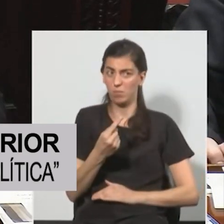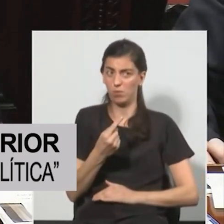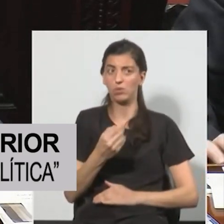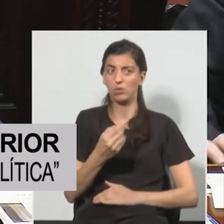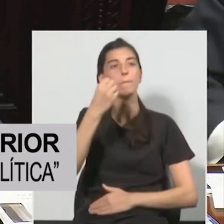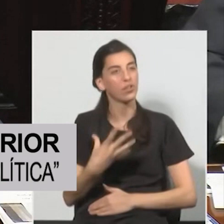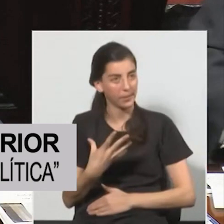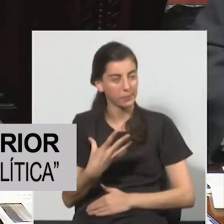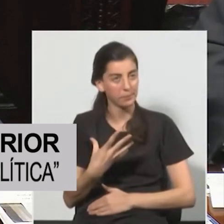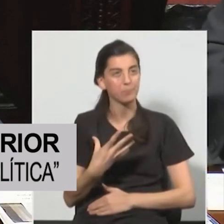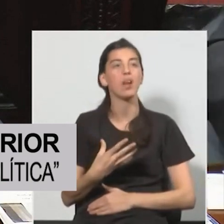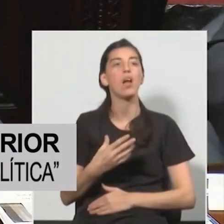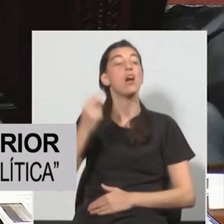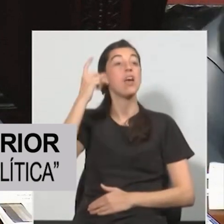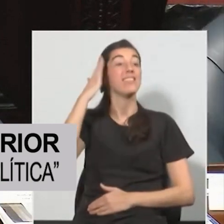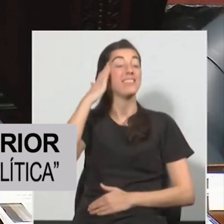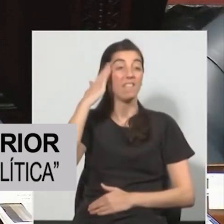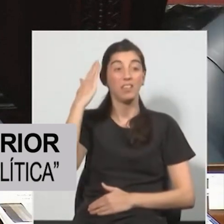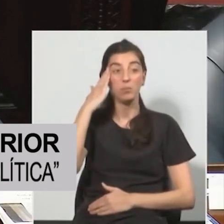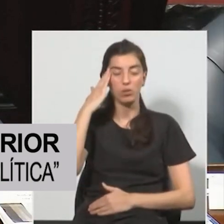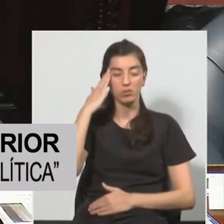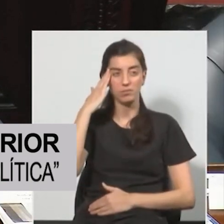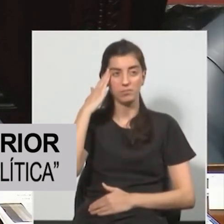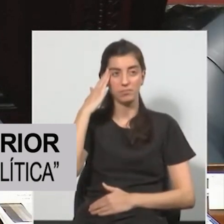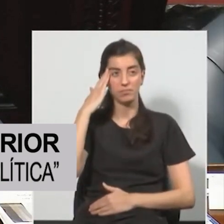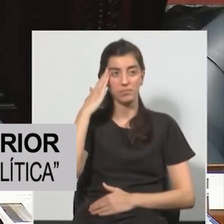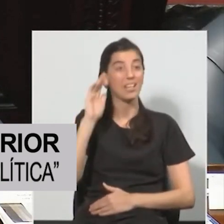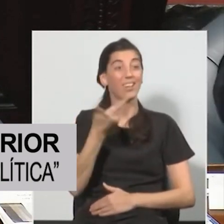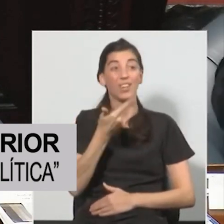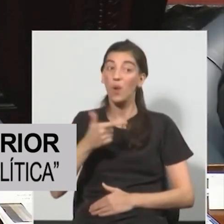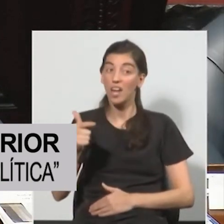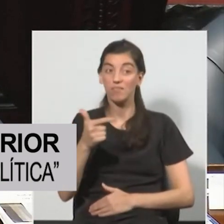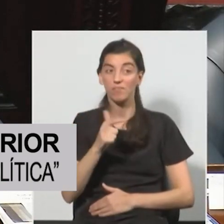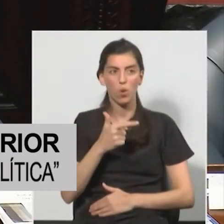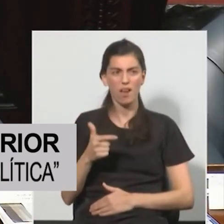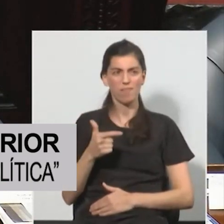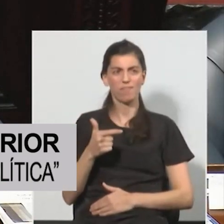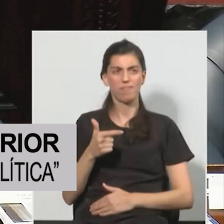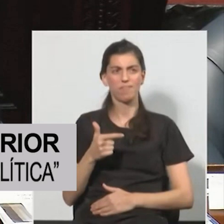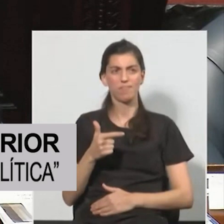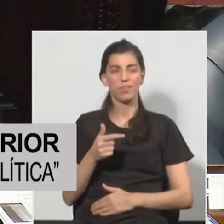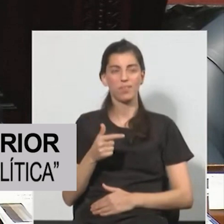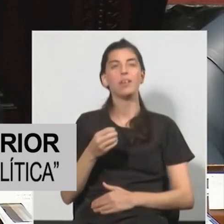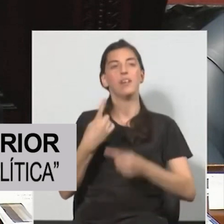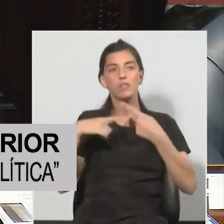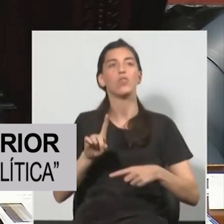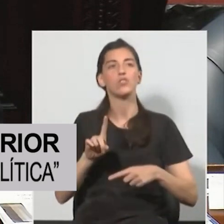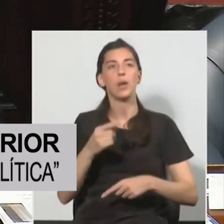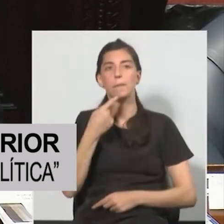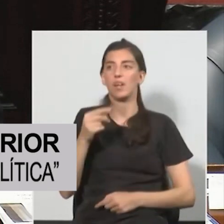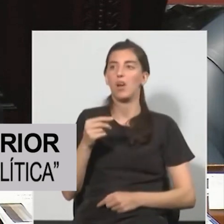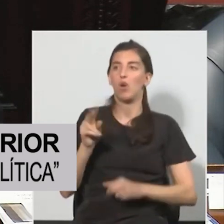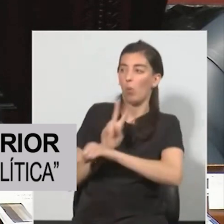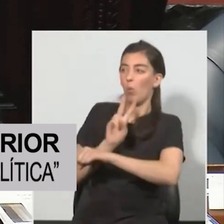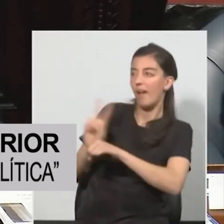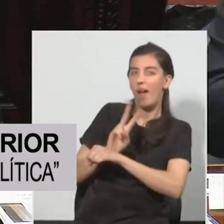hacemos porque además estamos convencidos de que no existen. No por protección